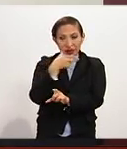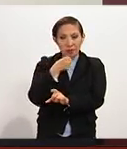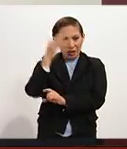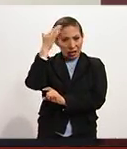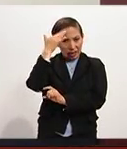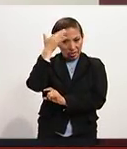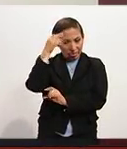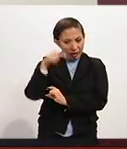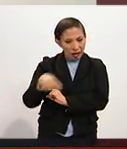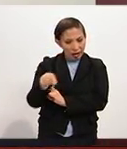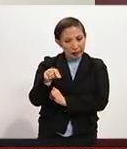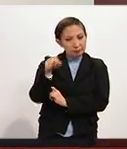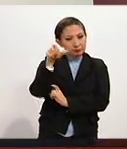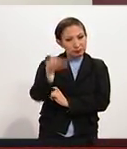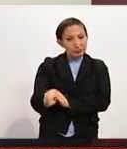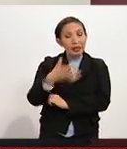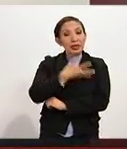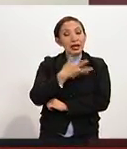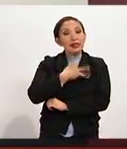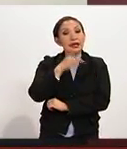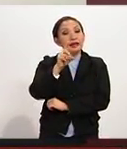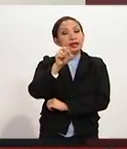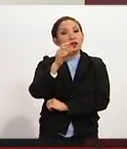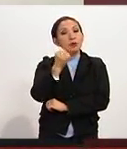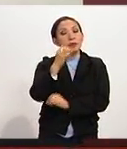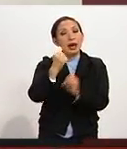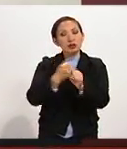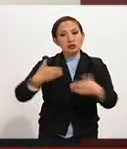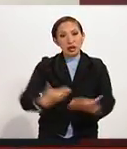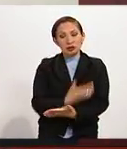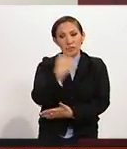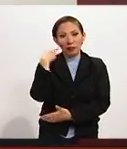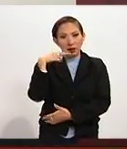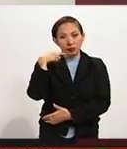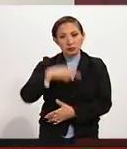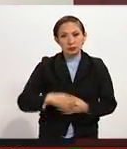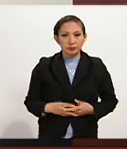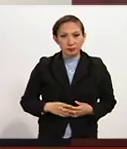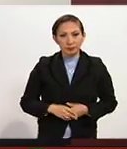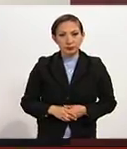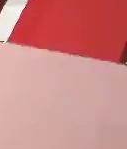criminal, este hombre tiene 39 años y es originario de Veracruz.